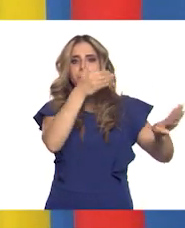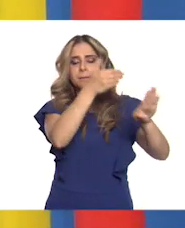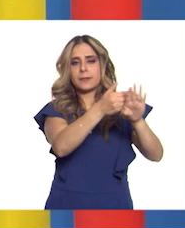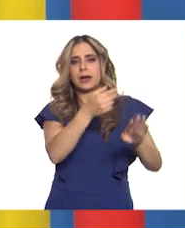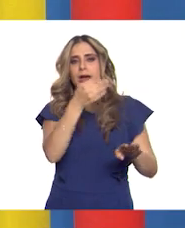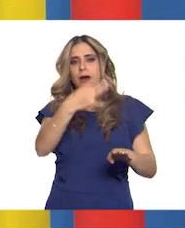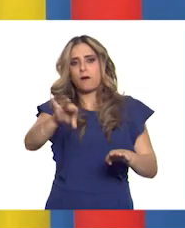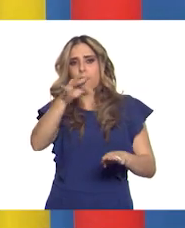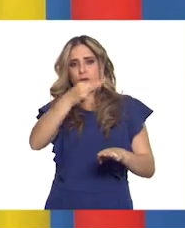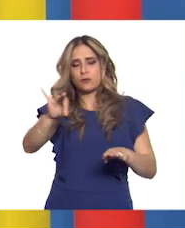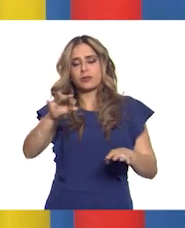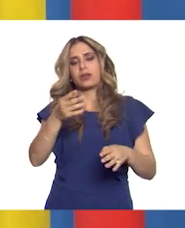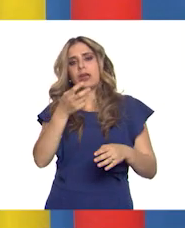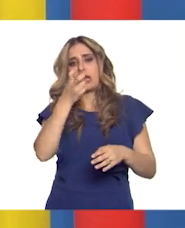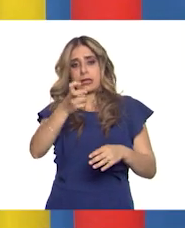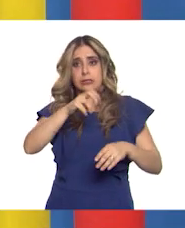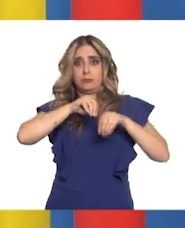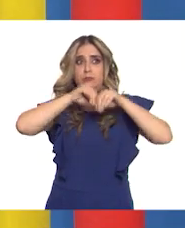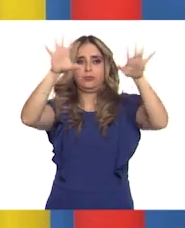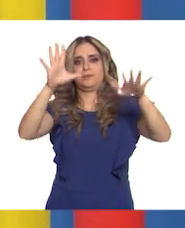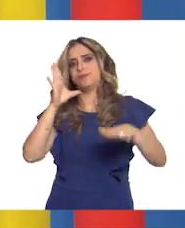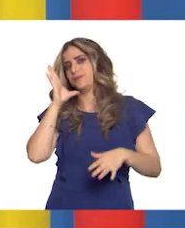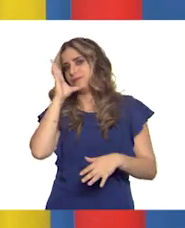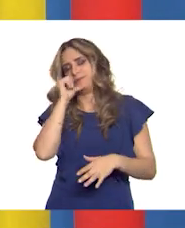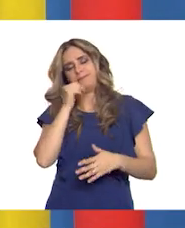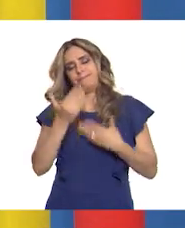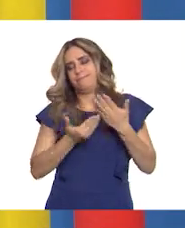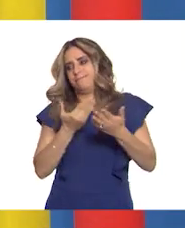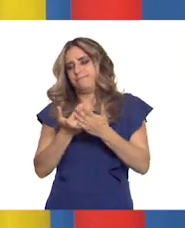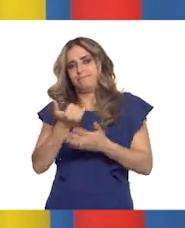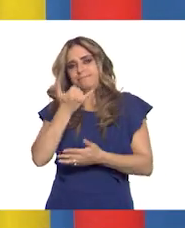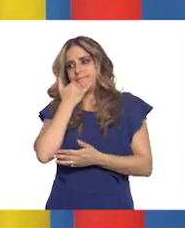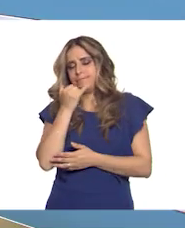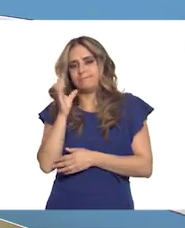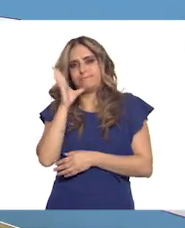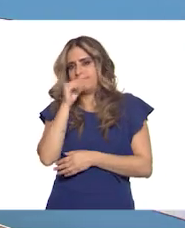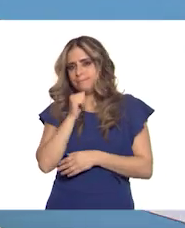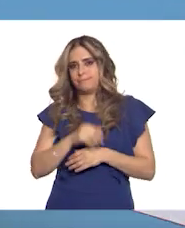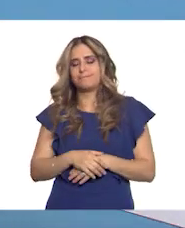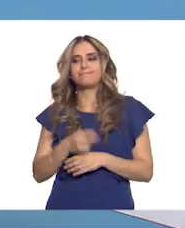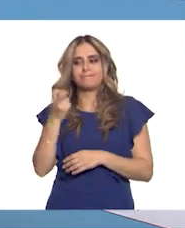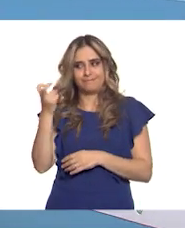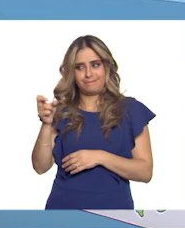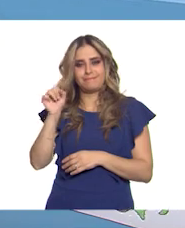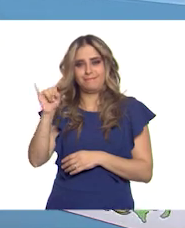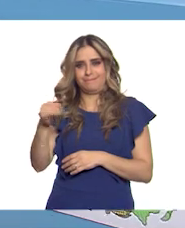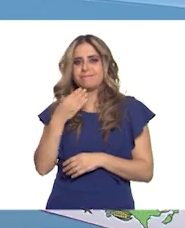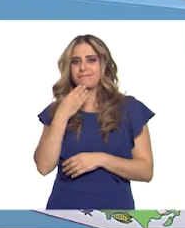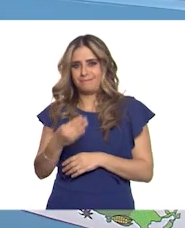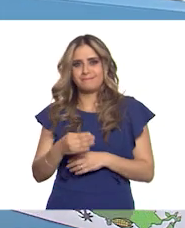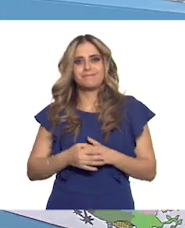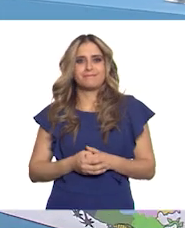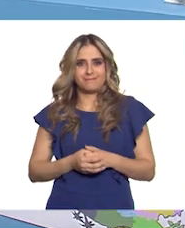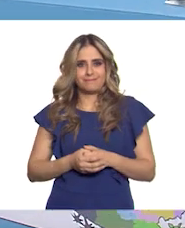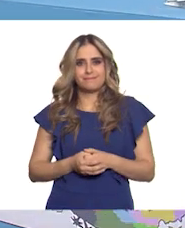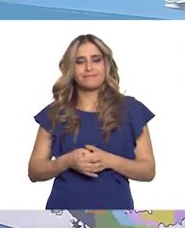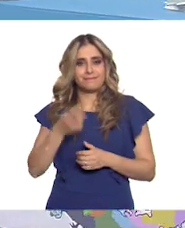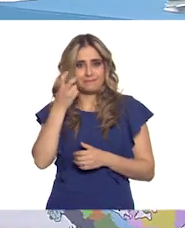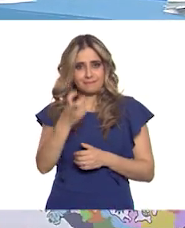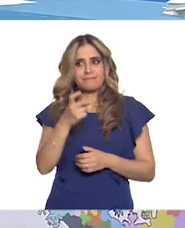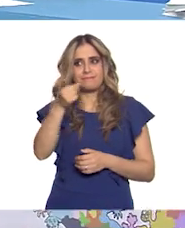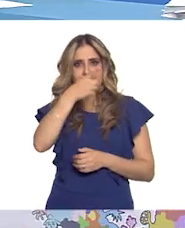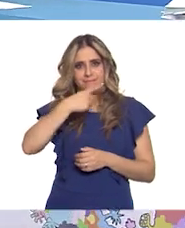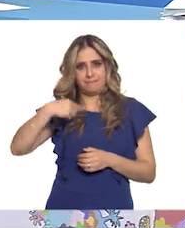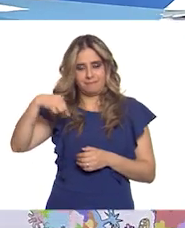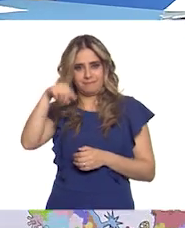que otra grosería, al parecer. Así es, María. Efectivamente. Y esto se conecta con varios puntos que hemos